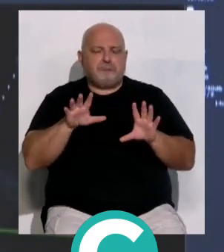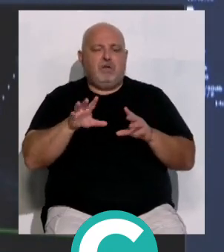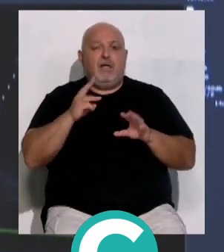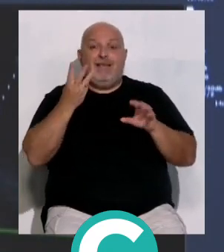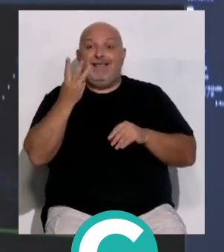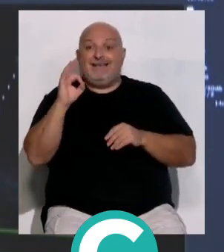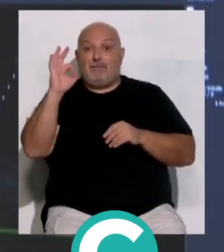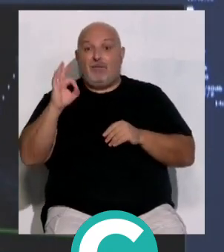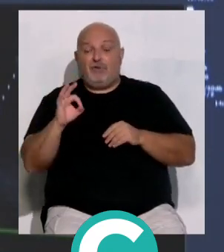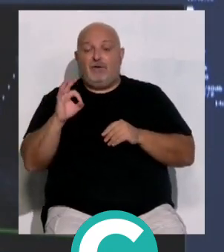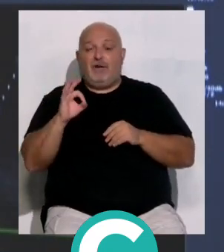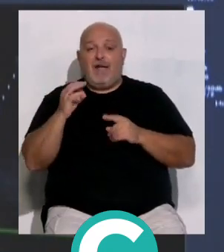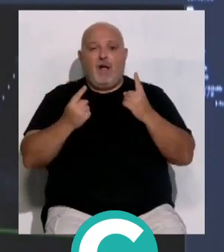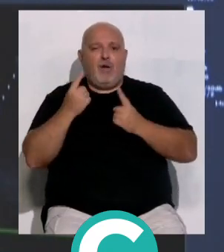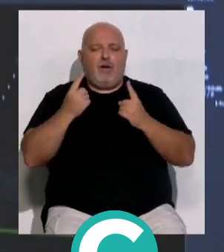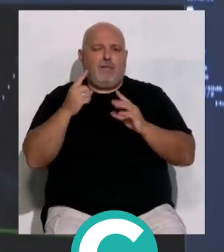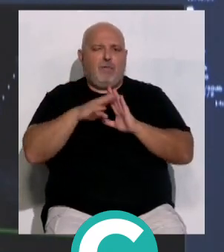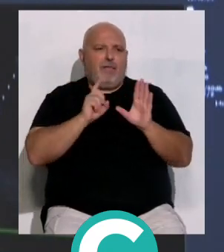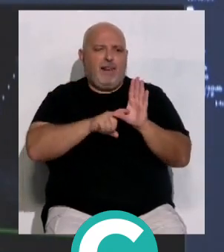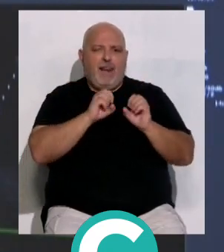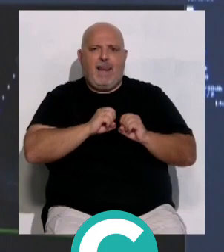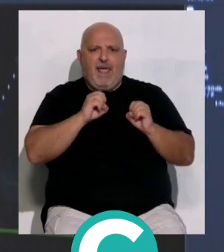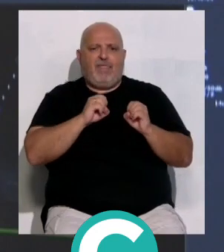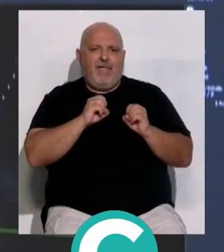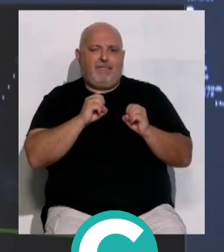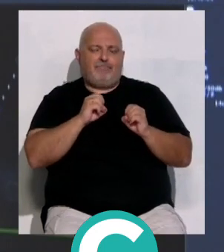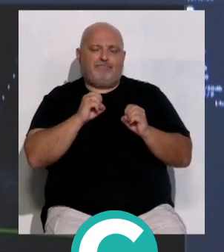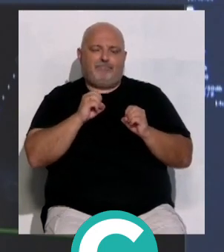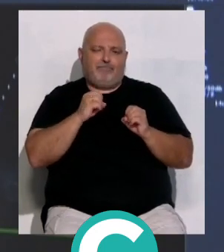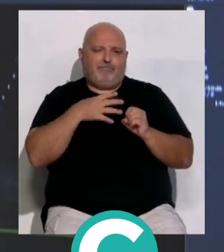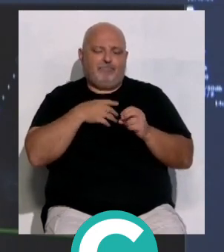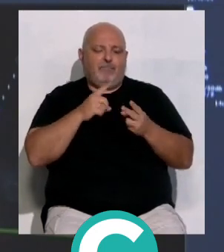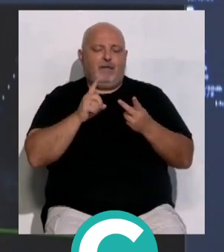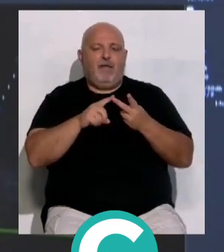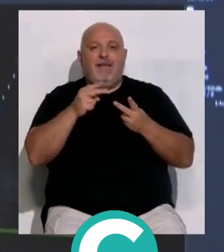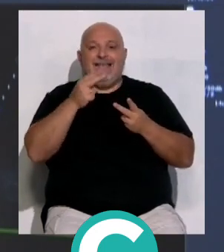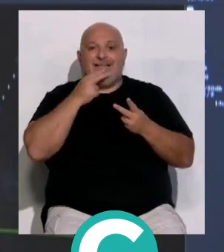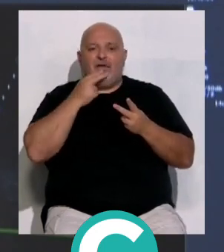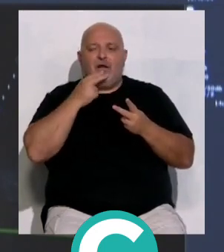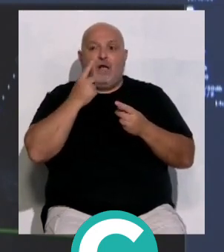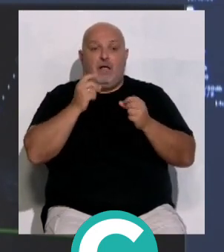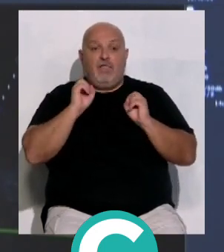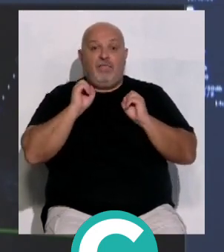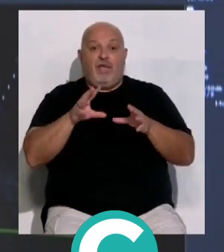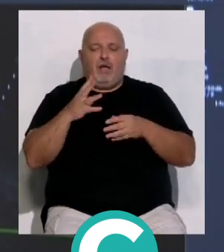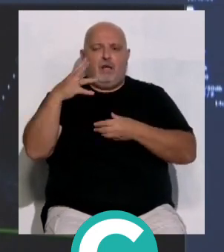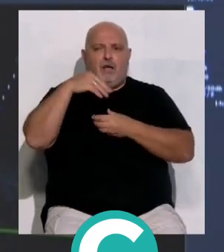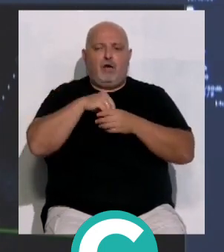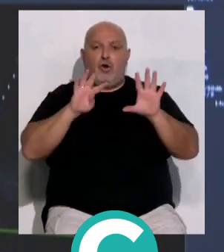al 30% de los que no hacen un programa de rehabilitación cardíaca, ¿vale? Tabaquismo. Paciente que pasa por